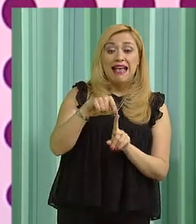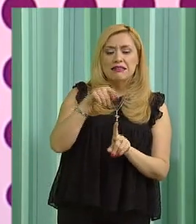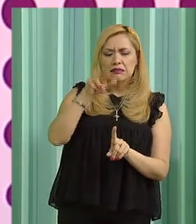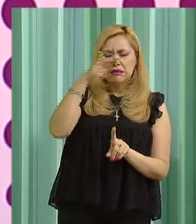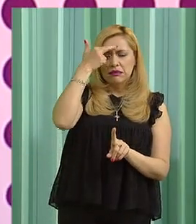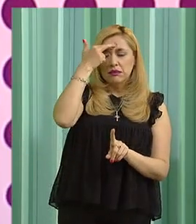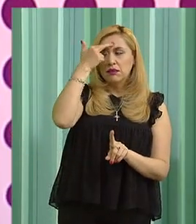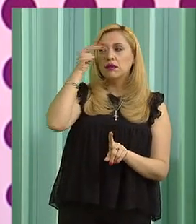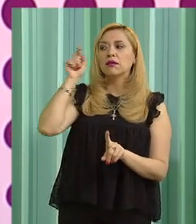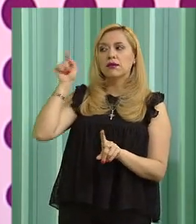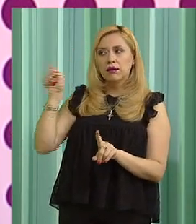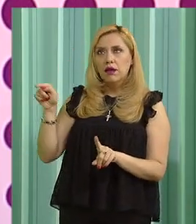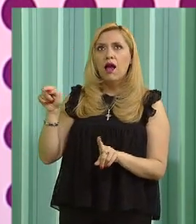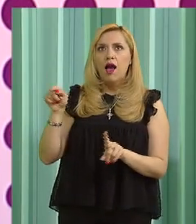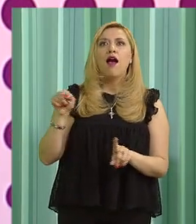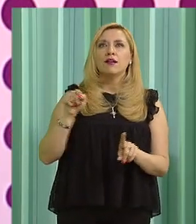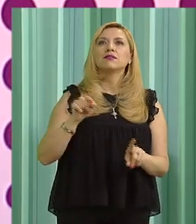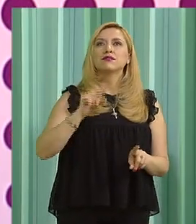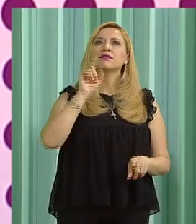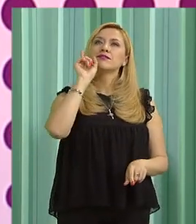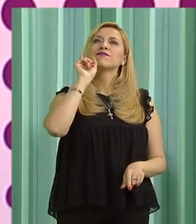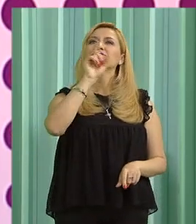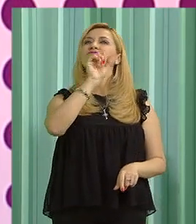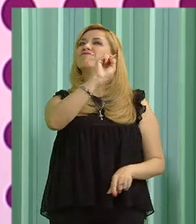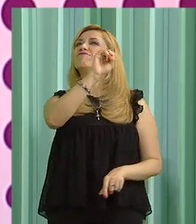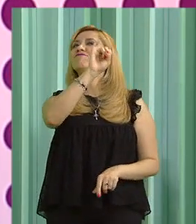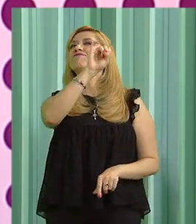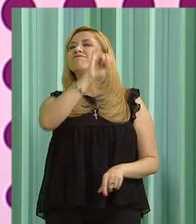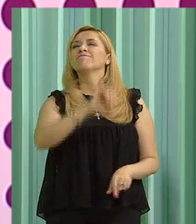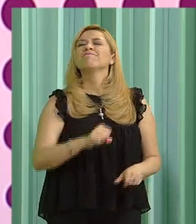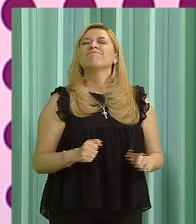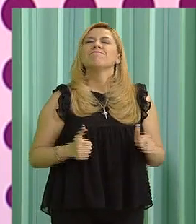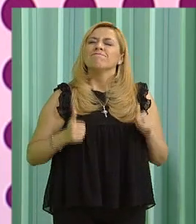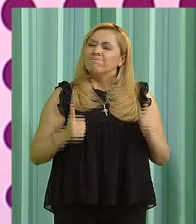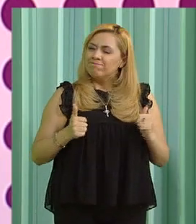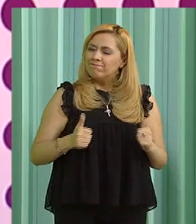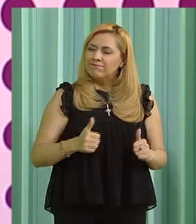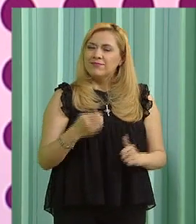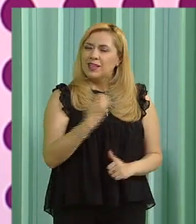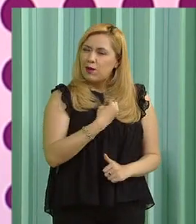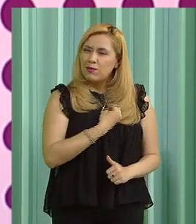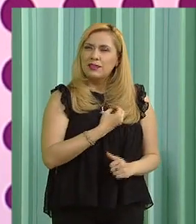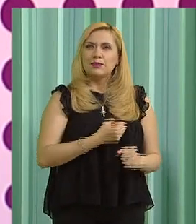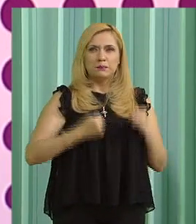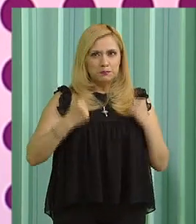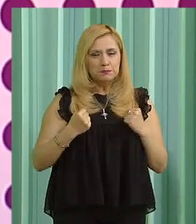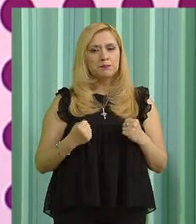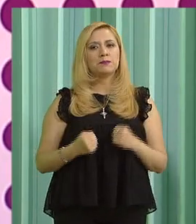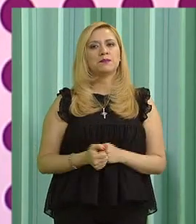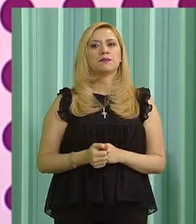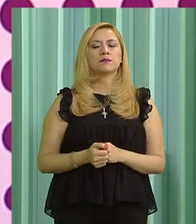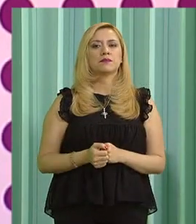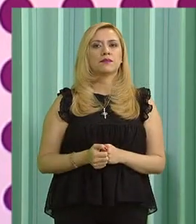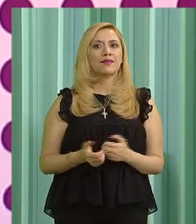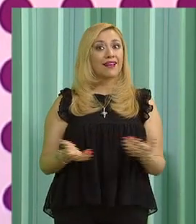que nuevamente los centra y dice, sí, ok, vamos a continuar, ¿no? Vamos a aguantar. Y ya